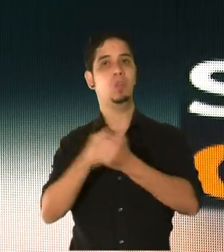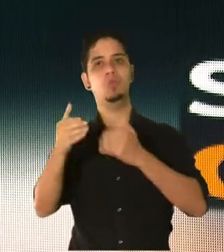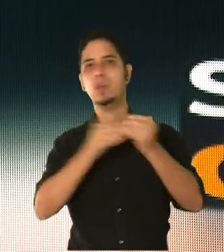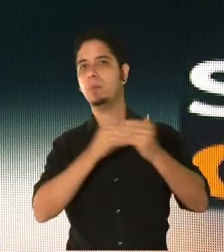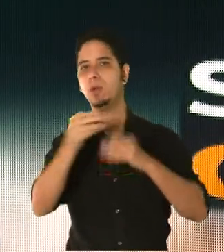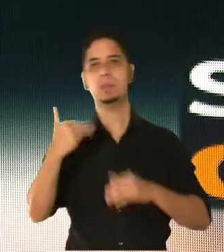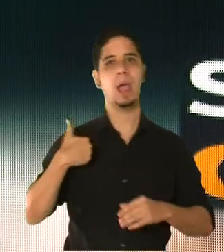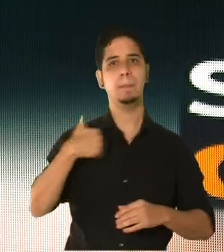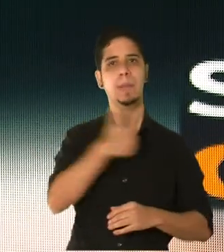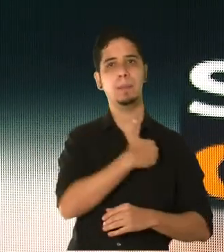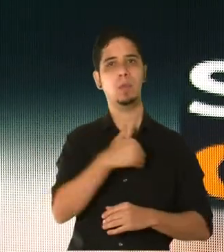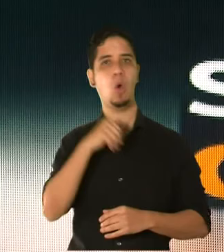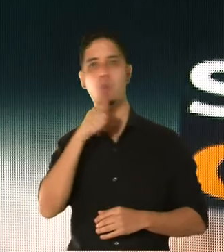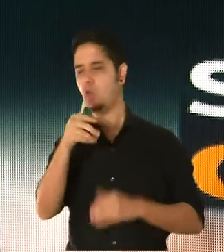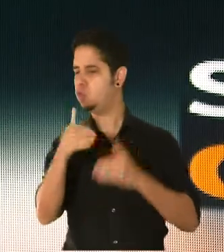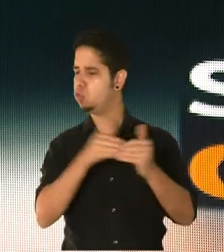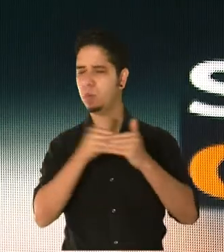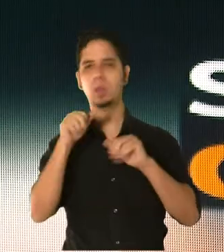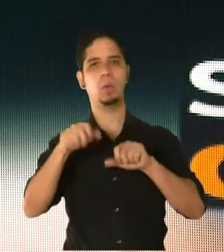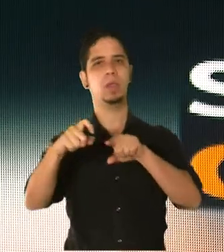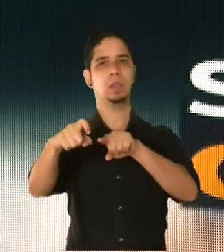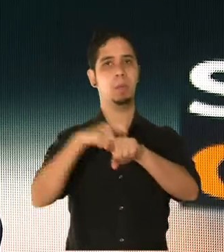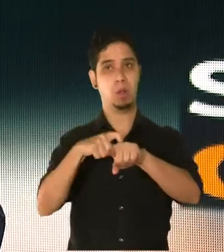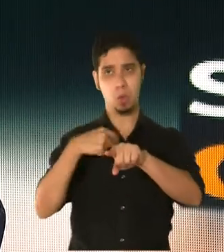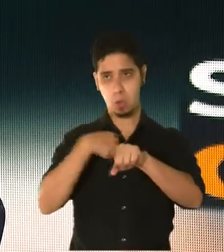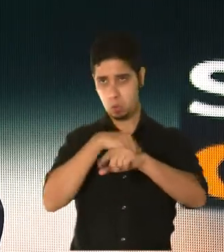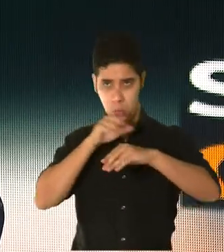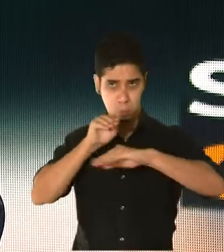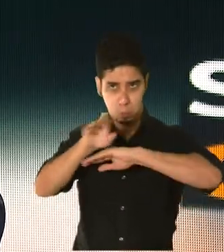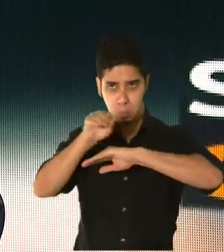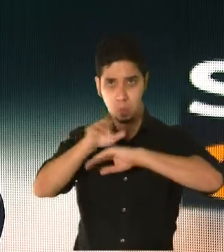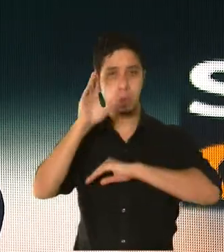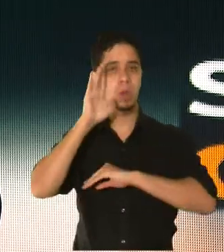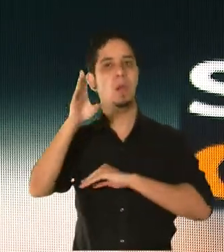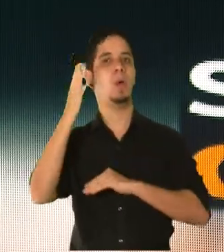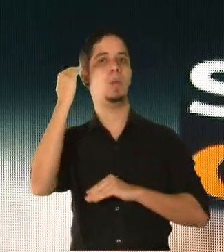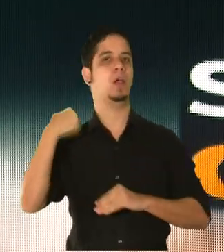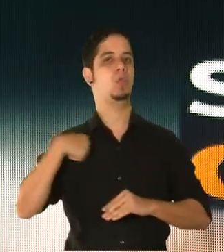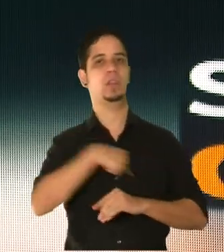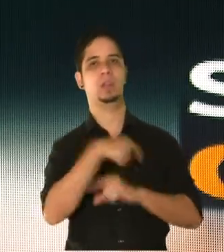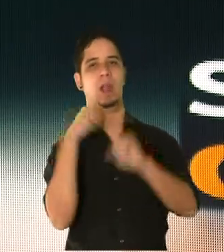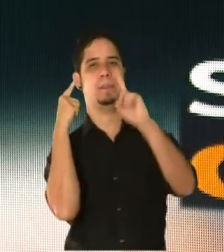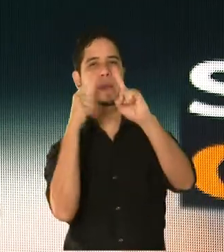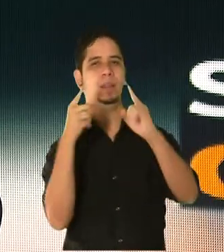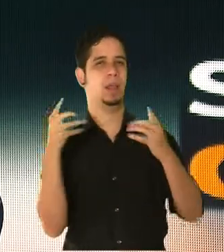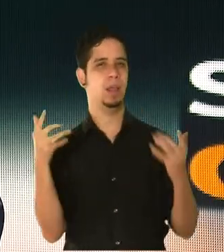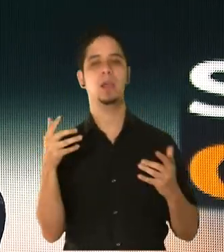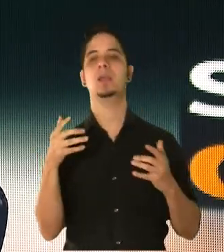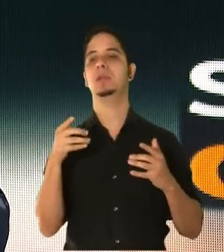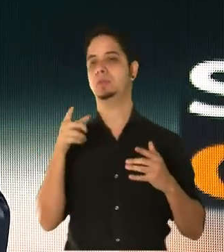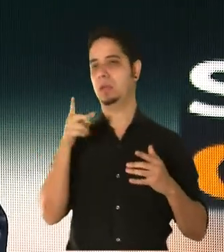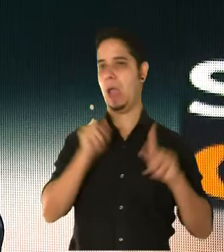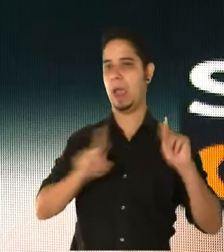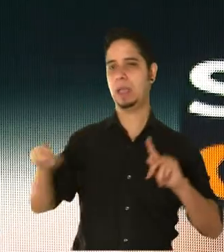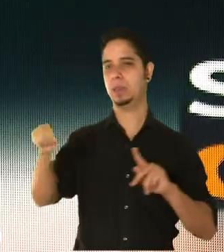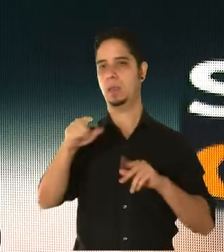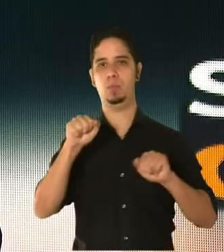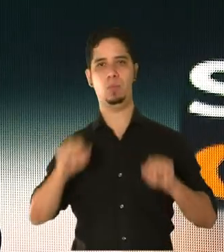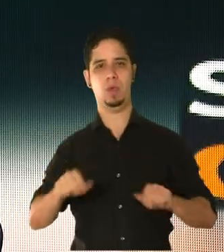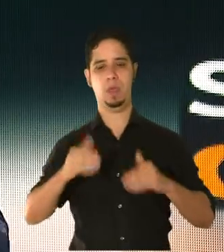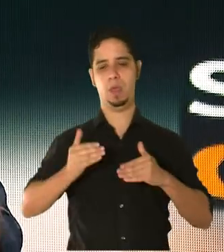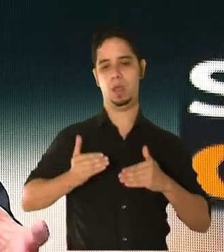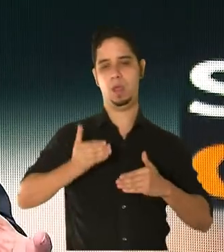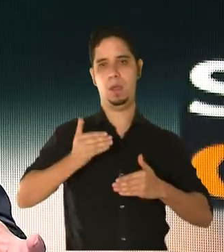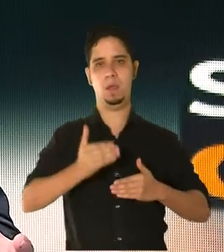lo antes posible y que podamos ir por una ruta aunque sea paula pib ahí y un poco más lenta pero que estén capacitadas para poder no tan